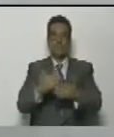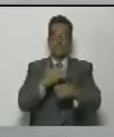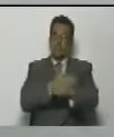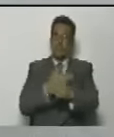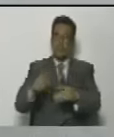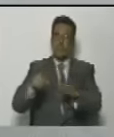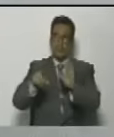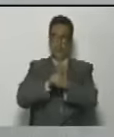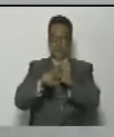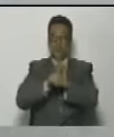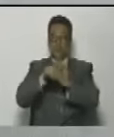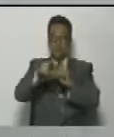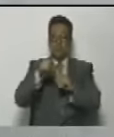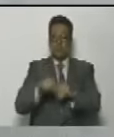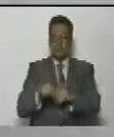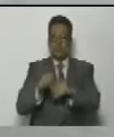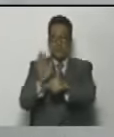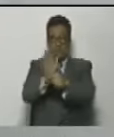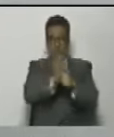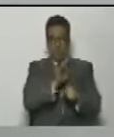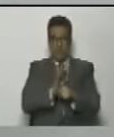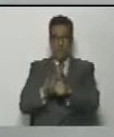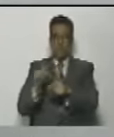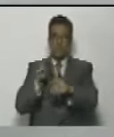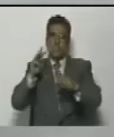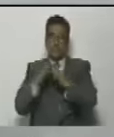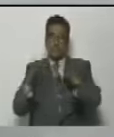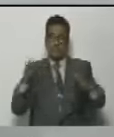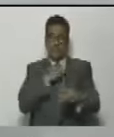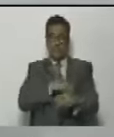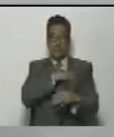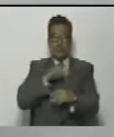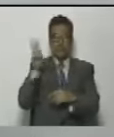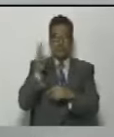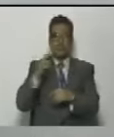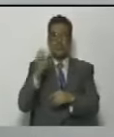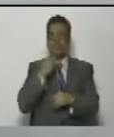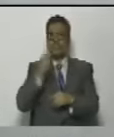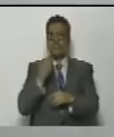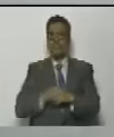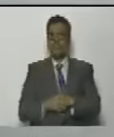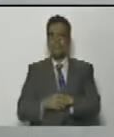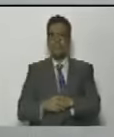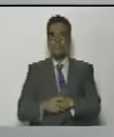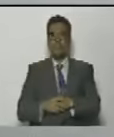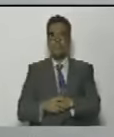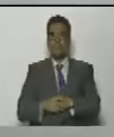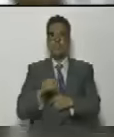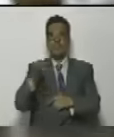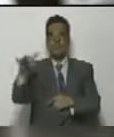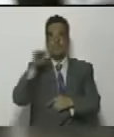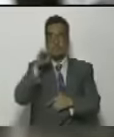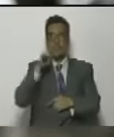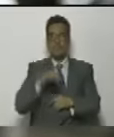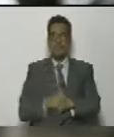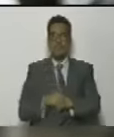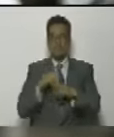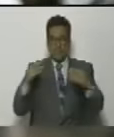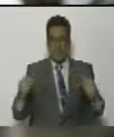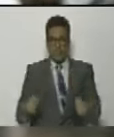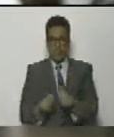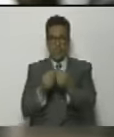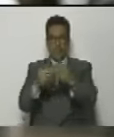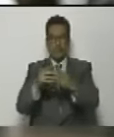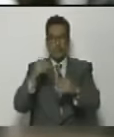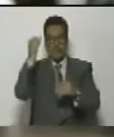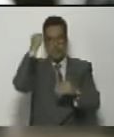precedente legislativo que proteja a la gran misión Venezuela Joven y por eso anunciamos que acompañamos